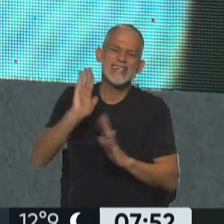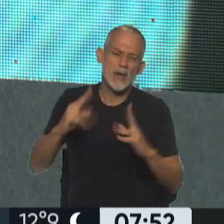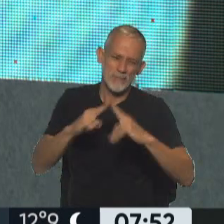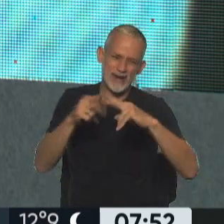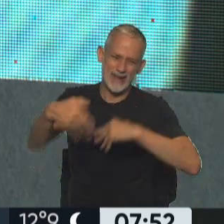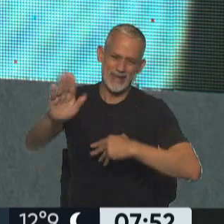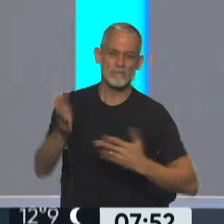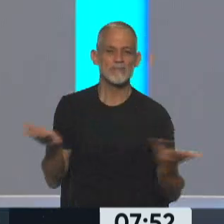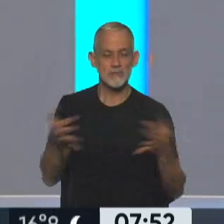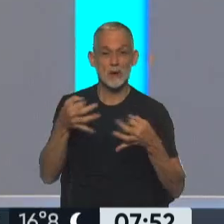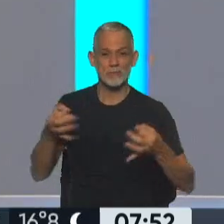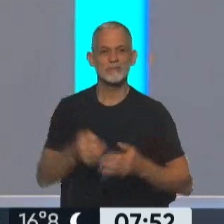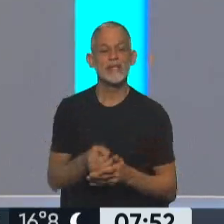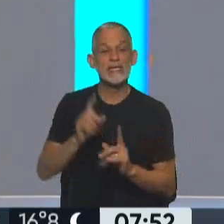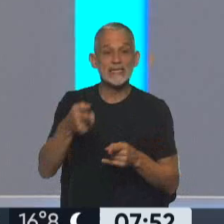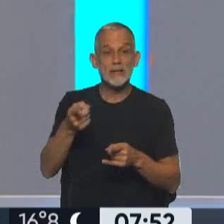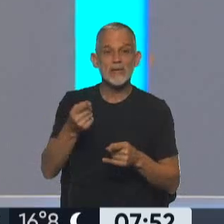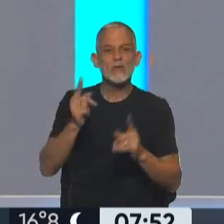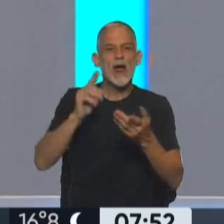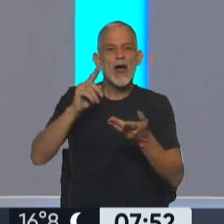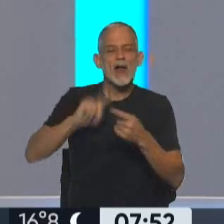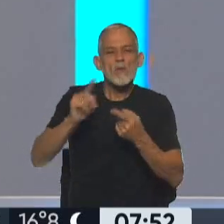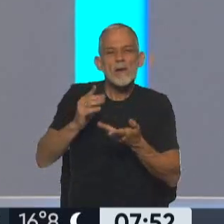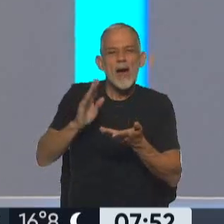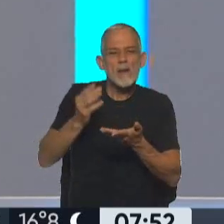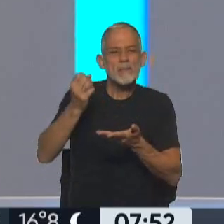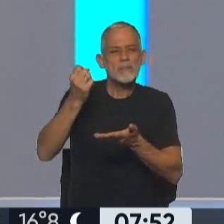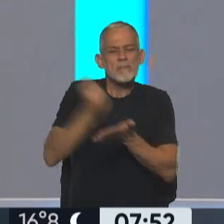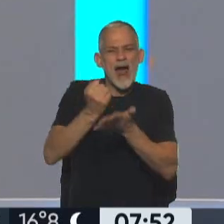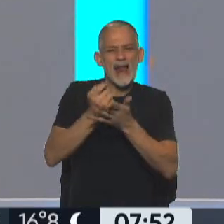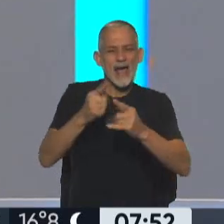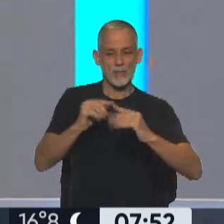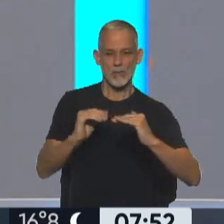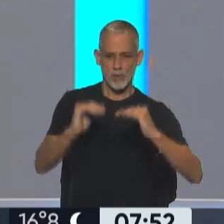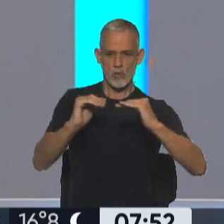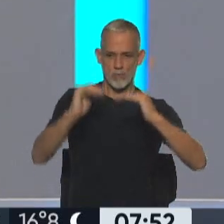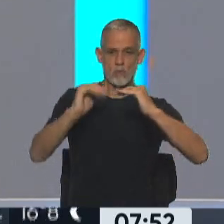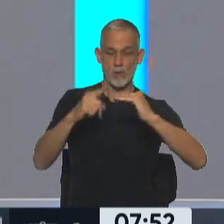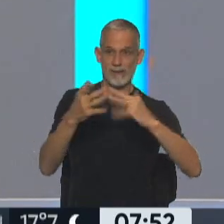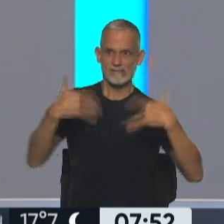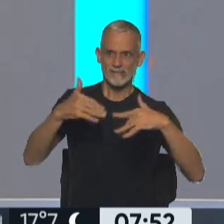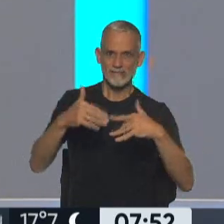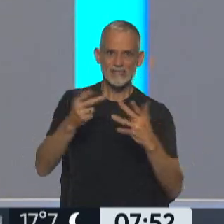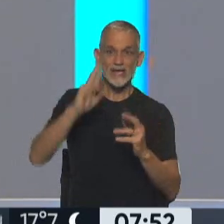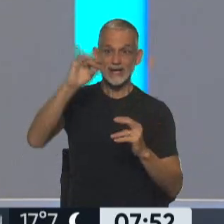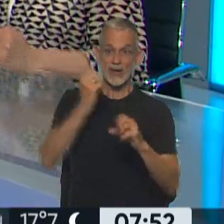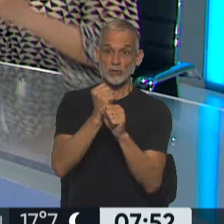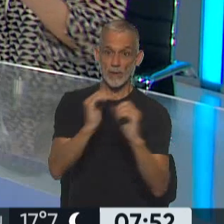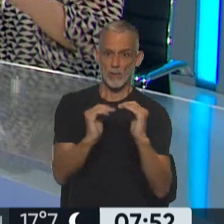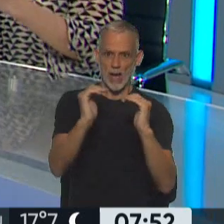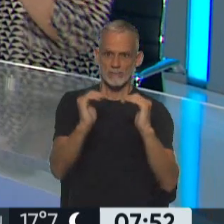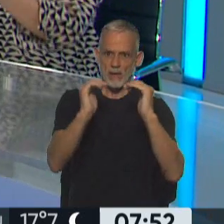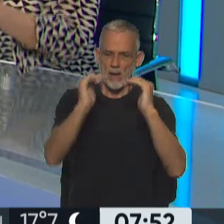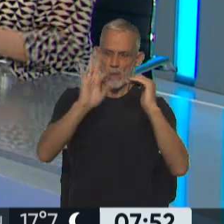exactamente y en una nueva marca Claro que ellas Estas personas elevan la marca de los de nuestros trabajos por ejemplo